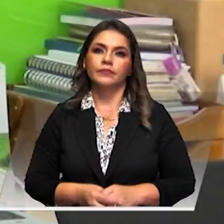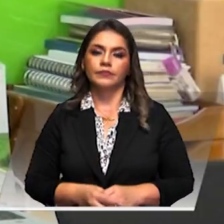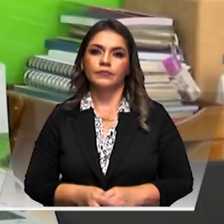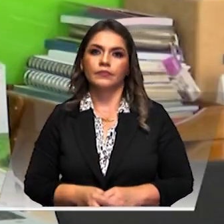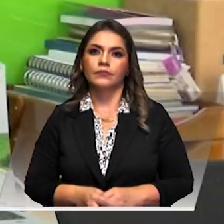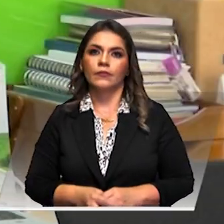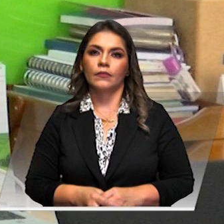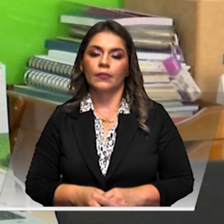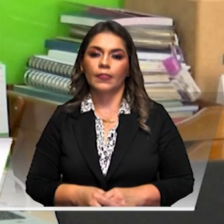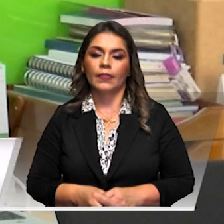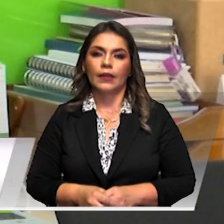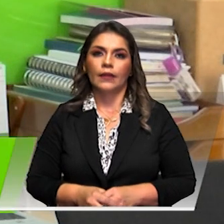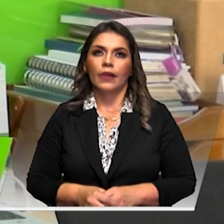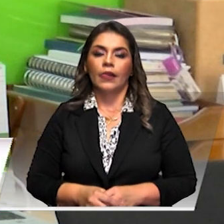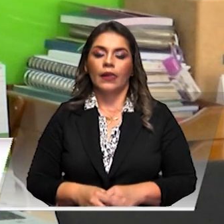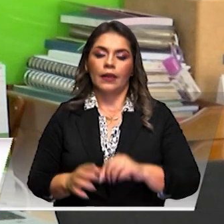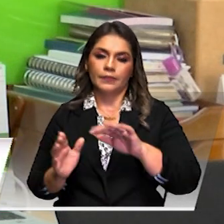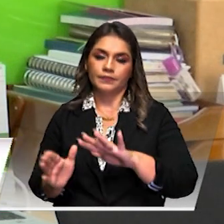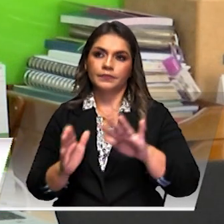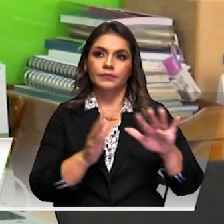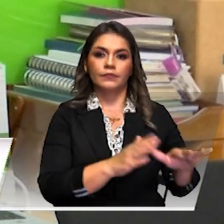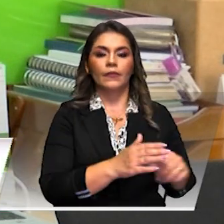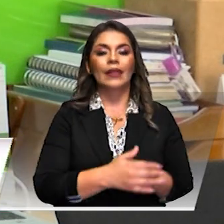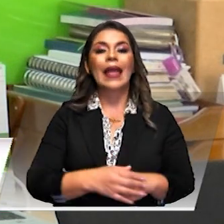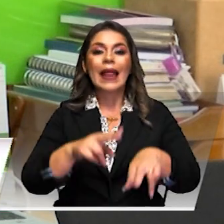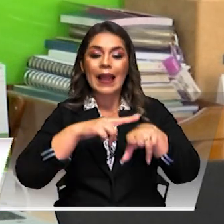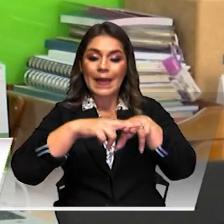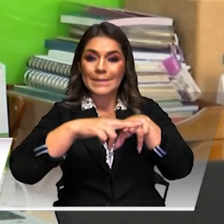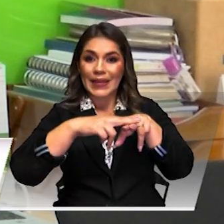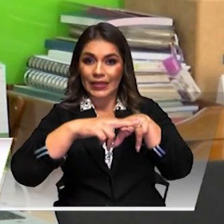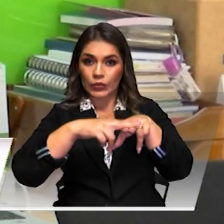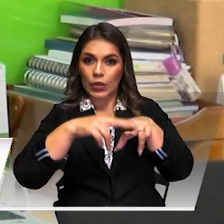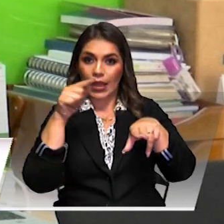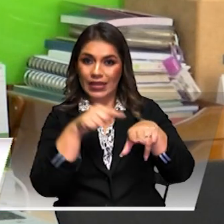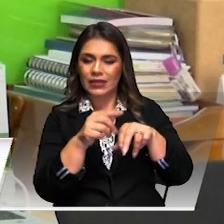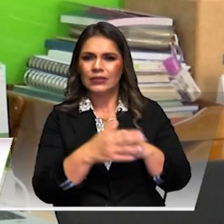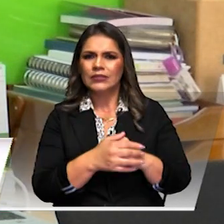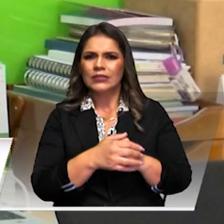este lunes empezarán a regir las medidas tomadas por el Metro de Medellín para